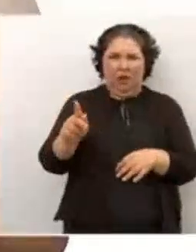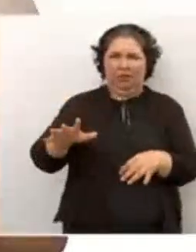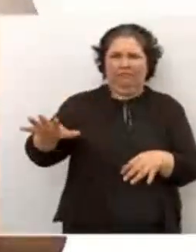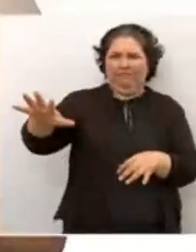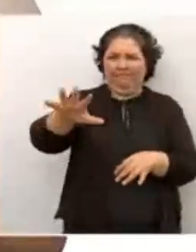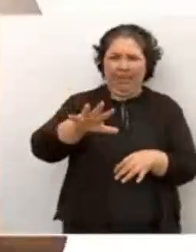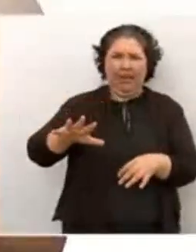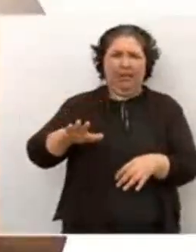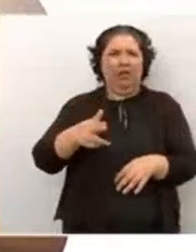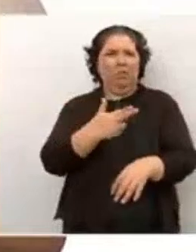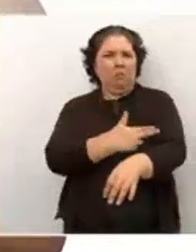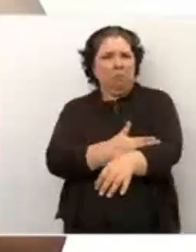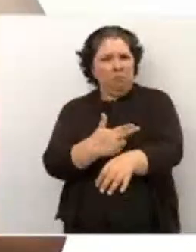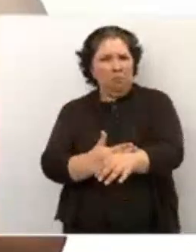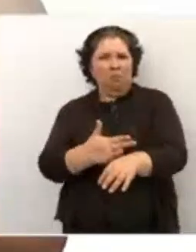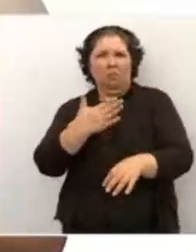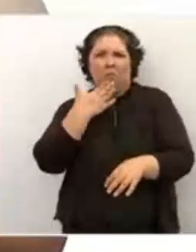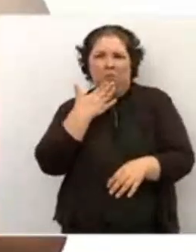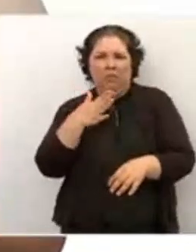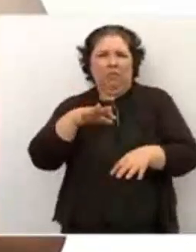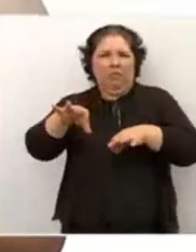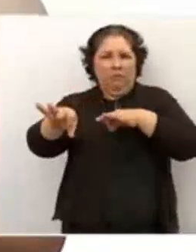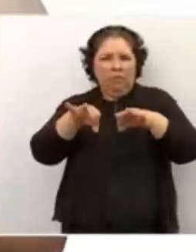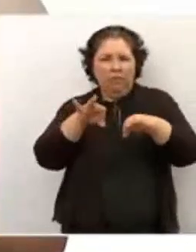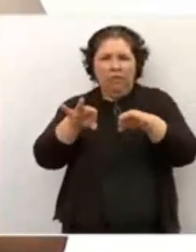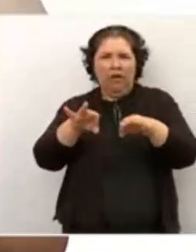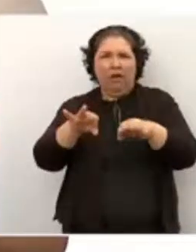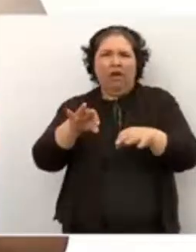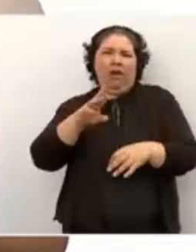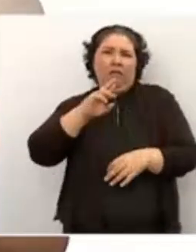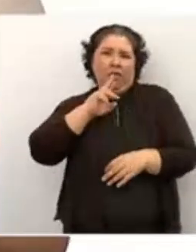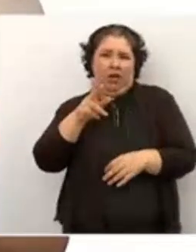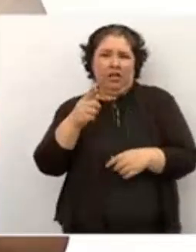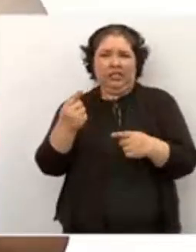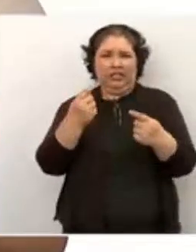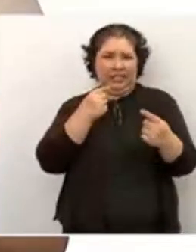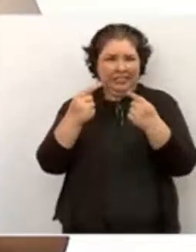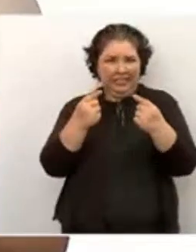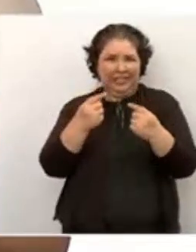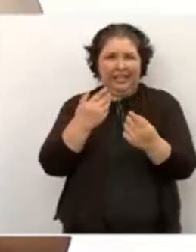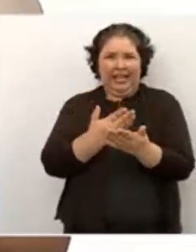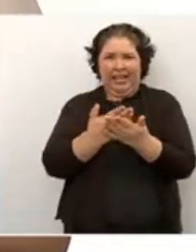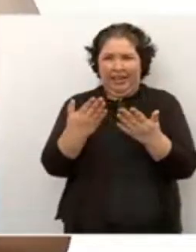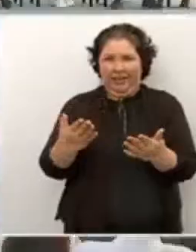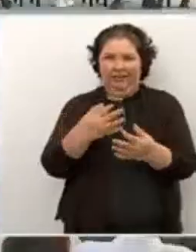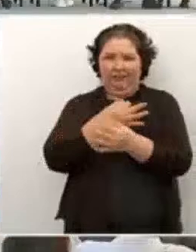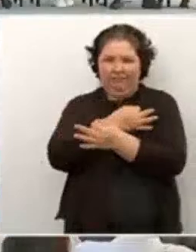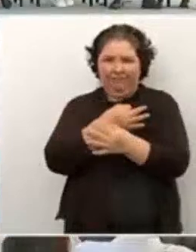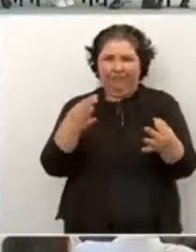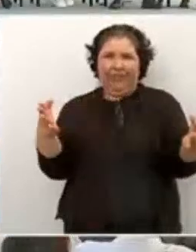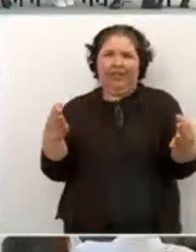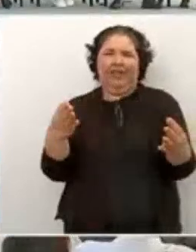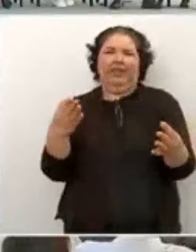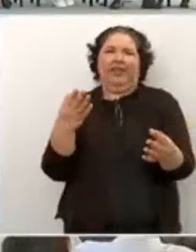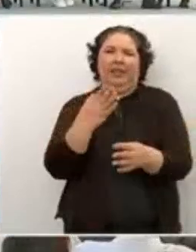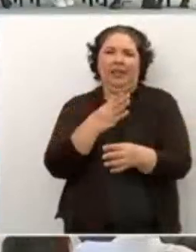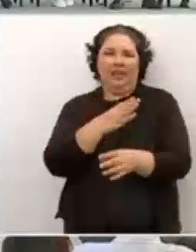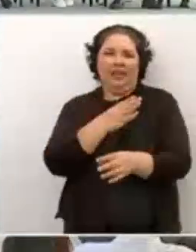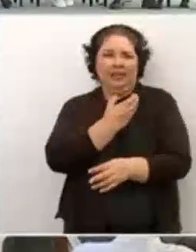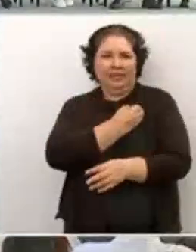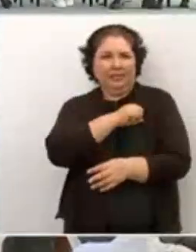y trabajador, y vendrán mejores noticias como las que hoy se anuncian en materia de